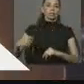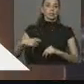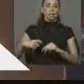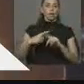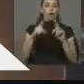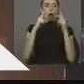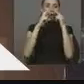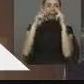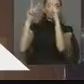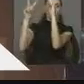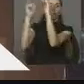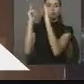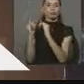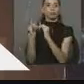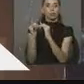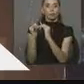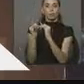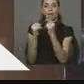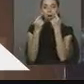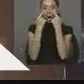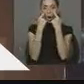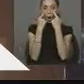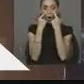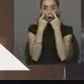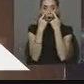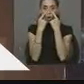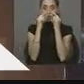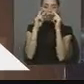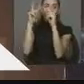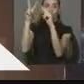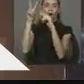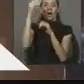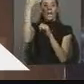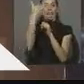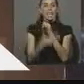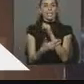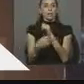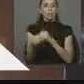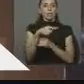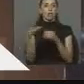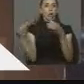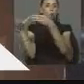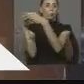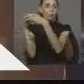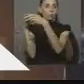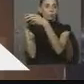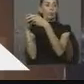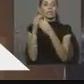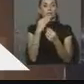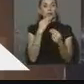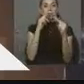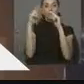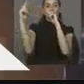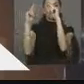ojos, no solo con los ojos del enemigo en bloque, sino que con todas